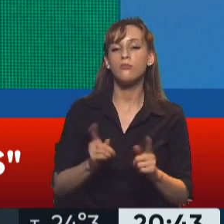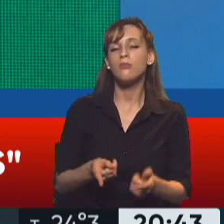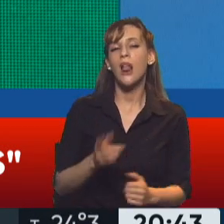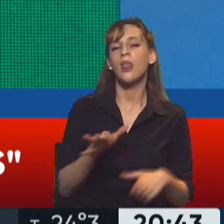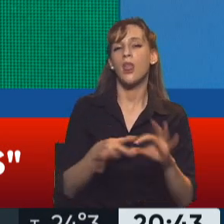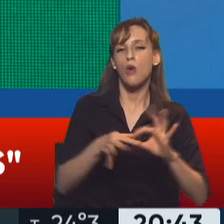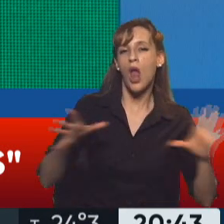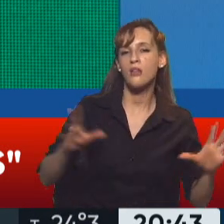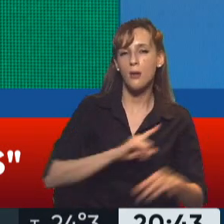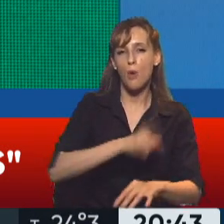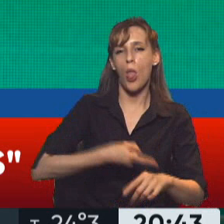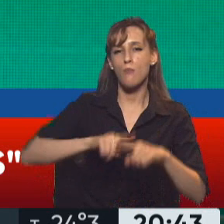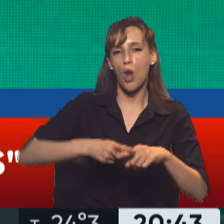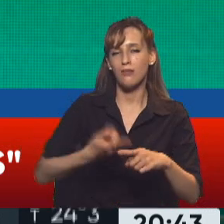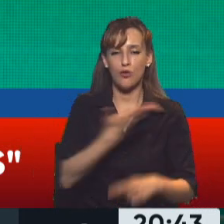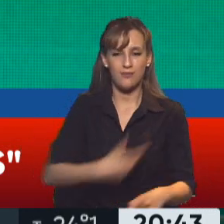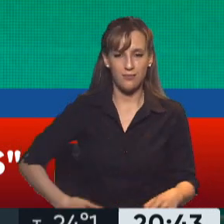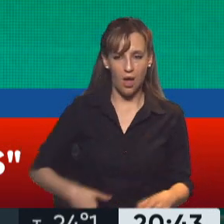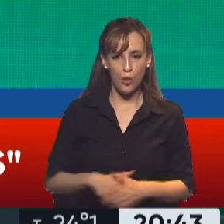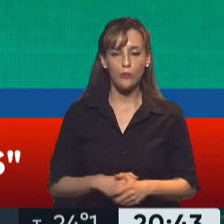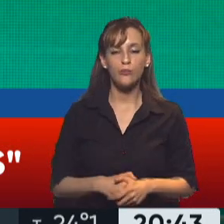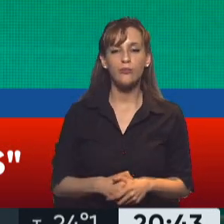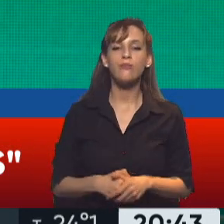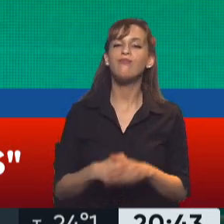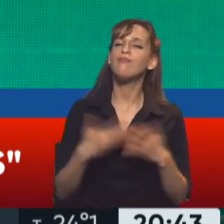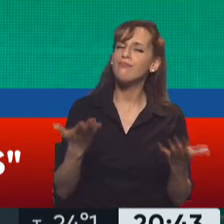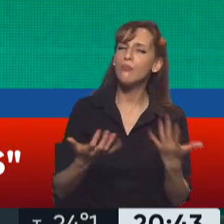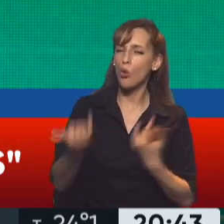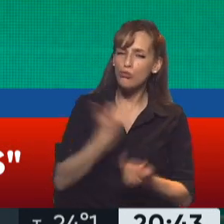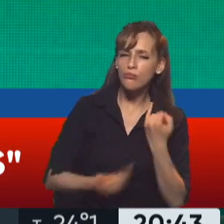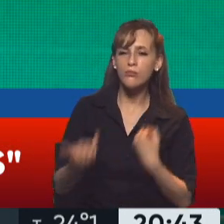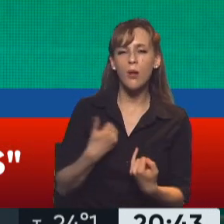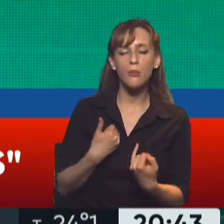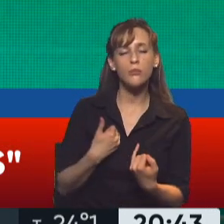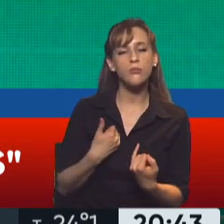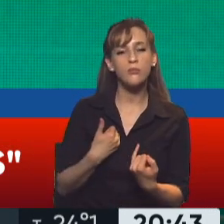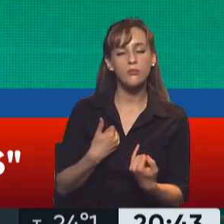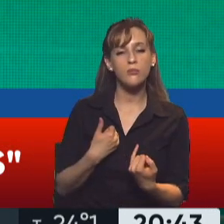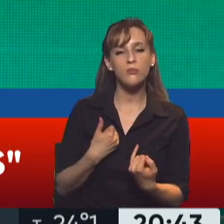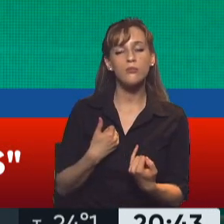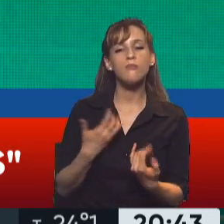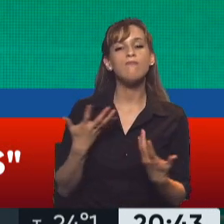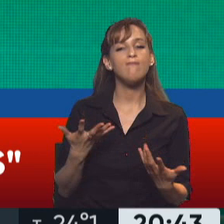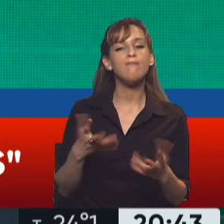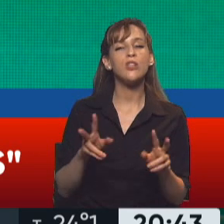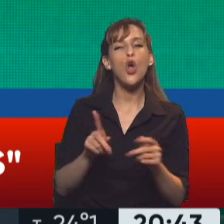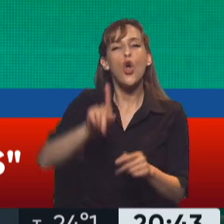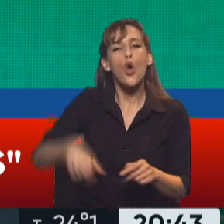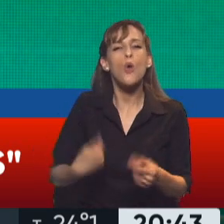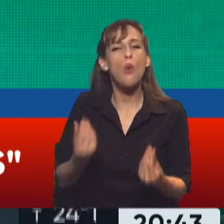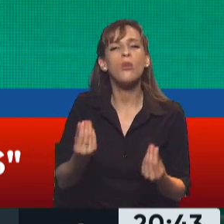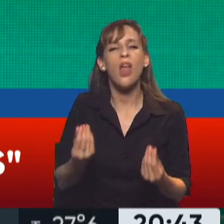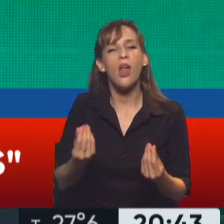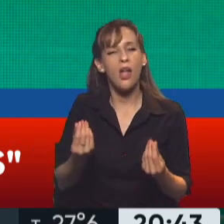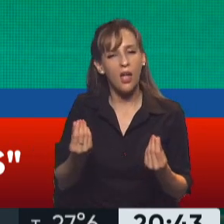político, al Estado. ¿Dónde está la raíz? Me parece que vos estudiaste mucho este tema. Digo, la raíz histórica para comprender por